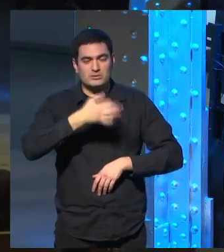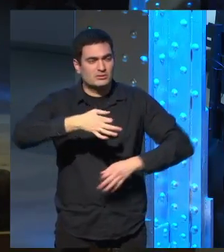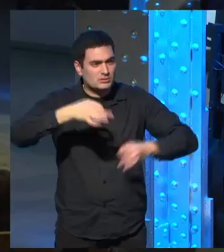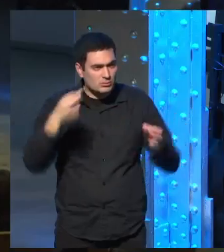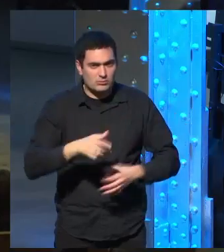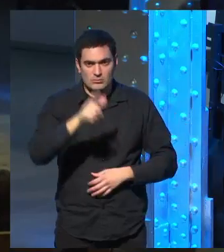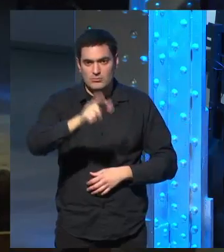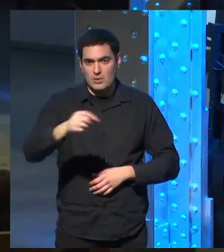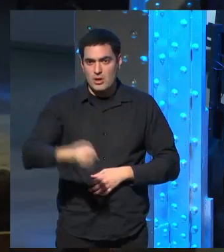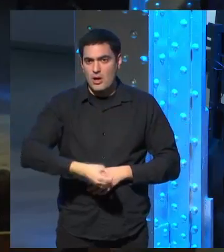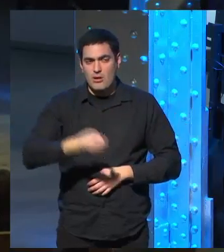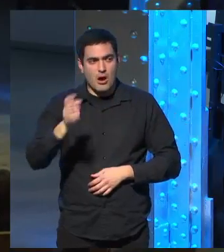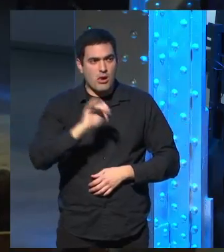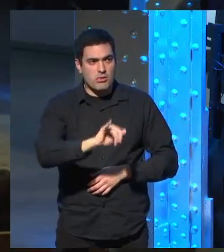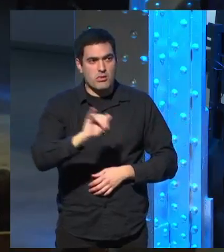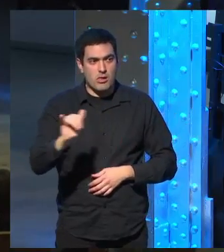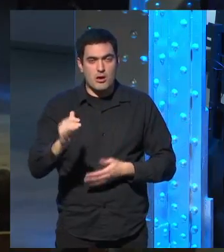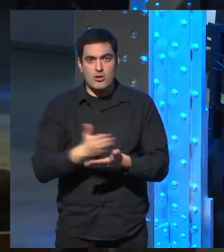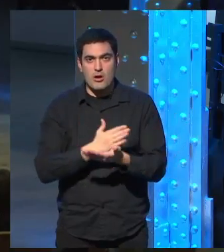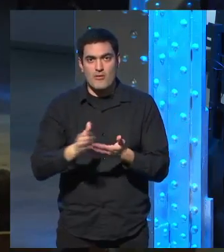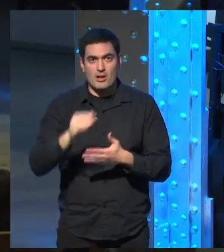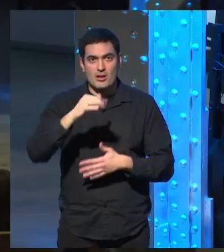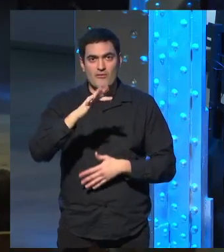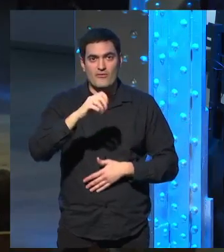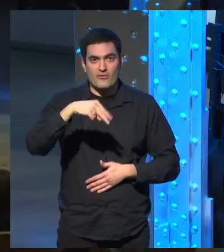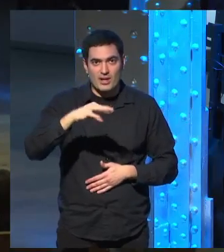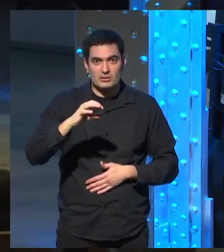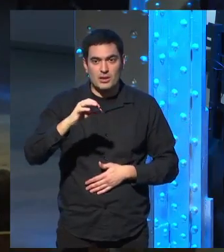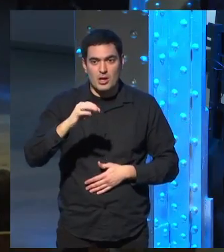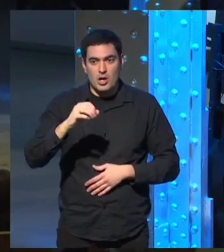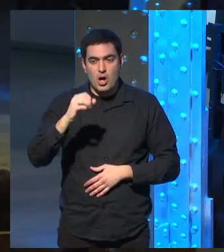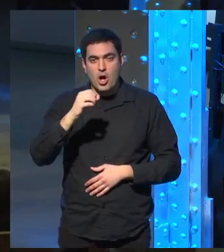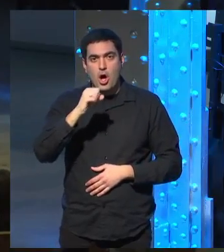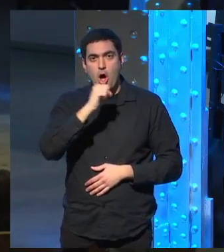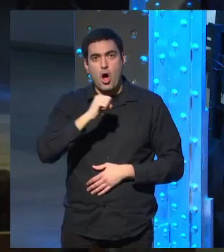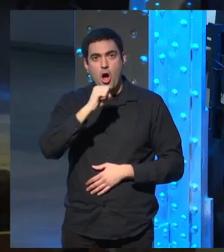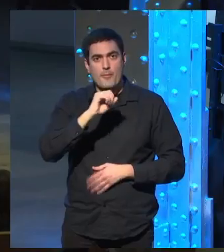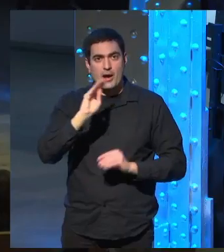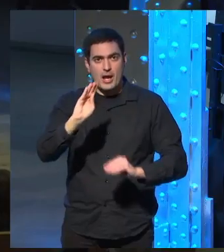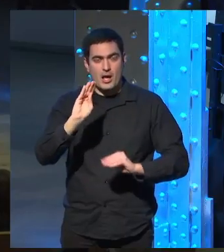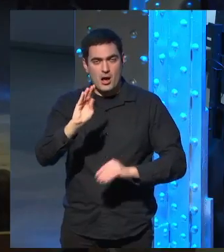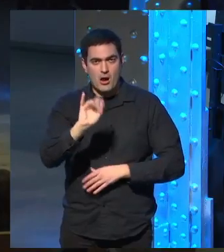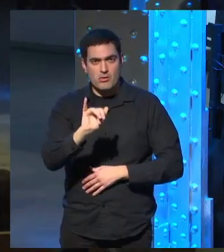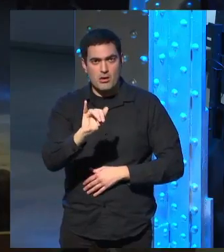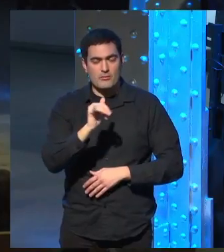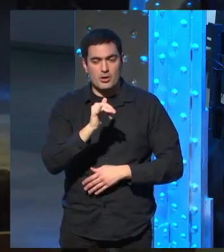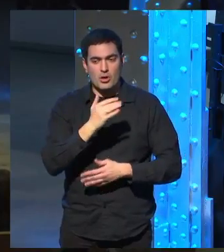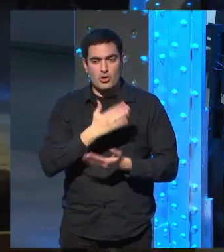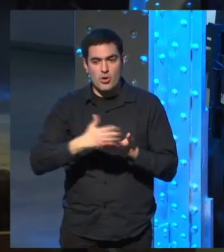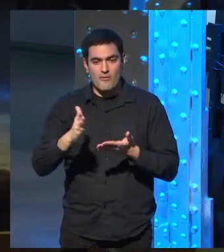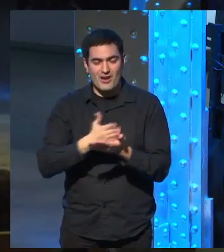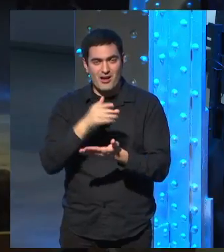hay. Hay una novela de Franz Werfel, la novela de la ópera, que es una novela